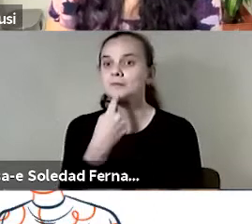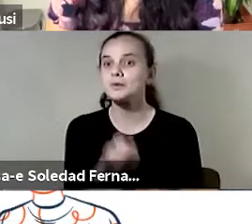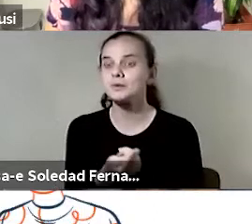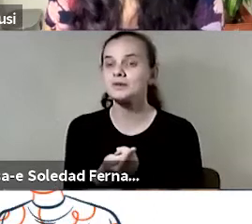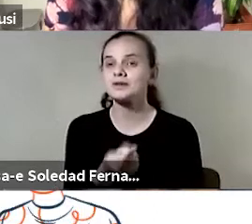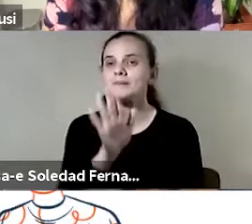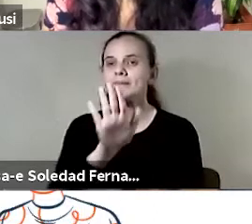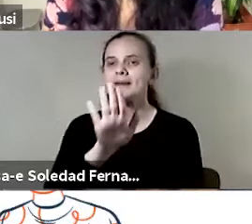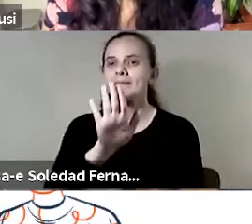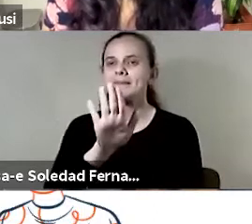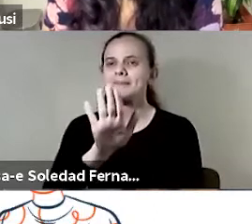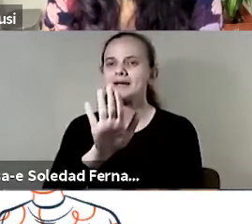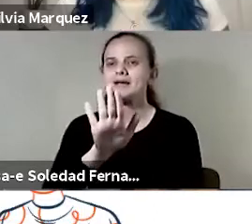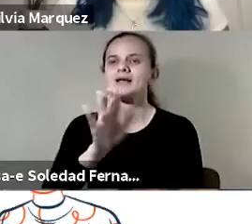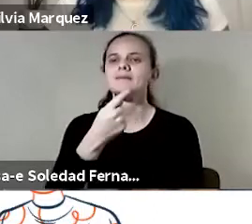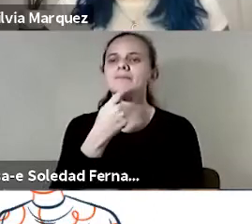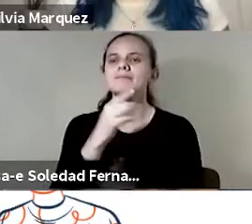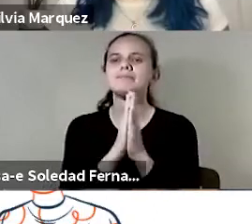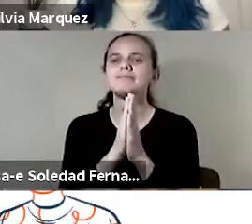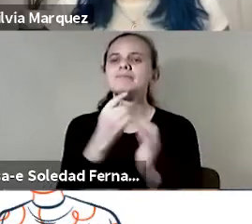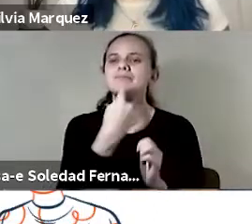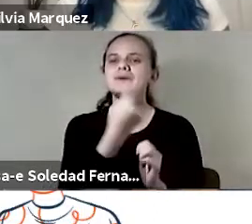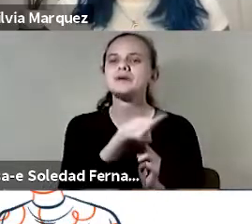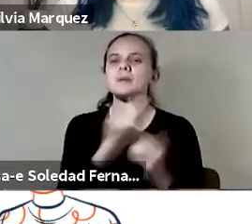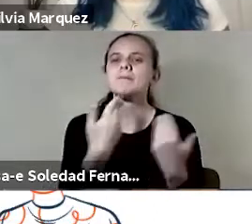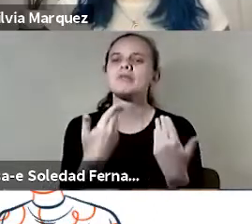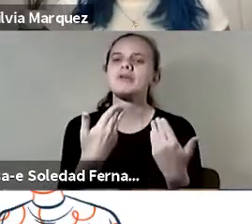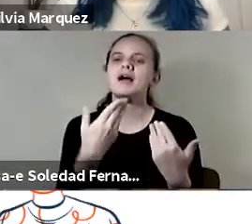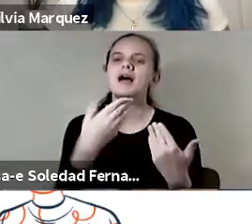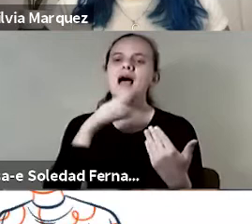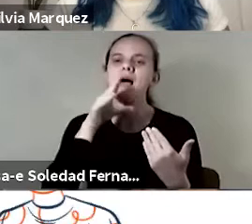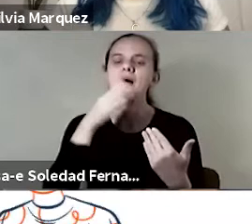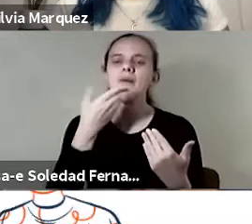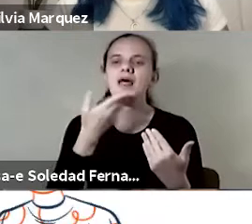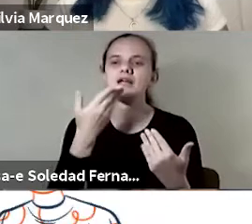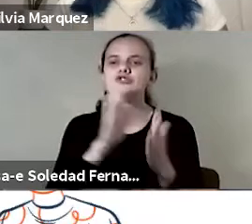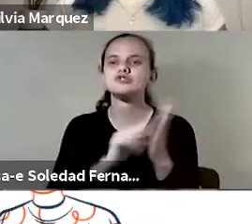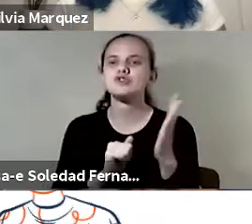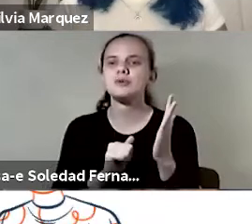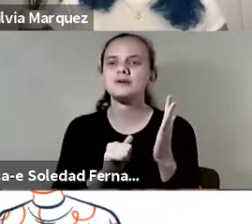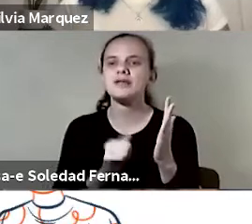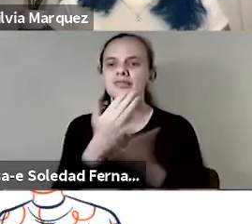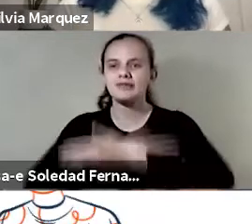Estoy leyendo un comentario. ¿Te leo? Preguntan si podríamos hablar un poco de discapacidad mental.